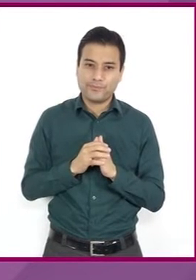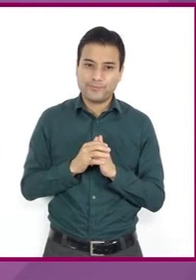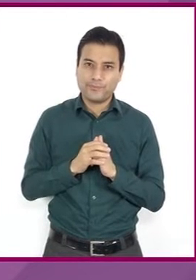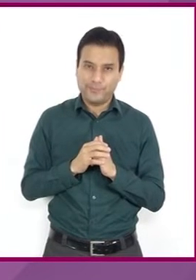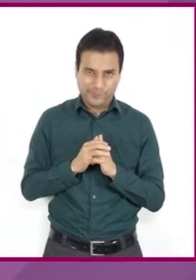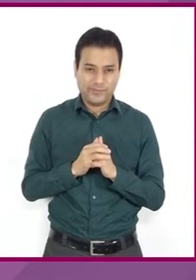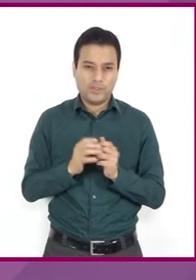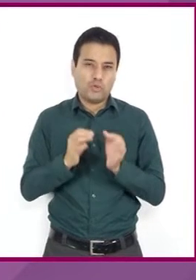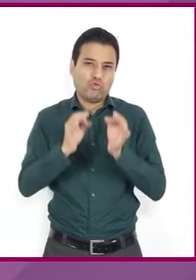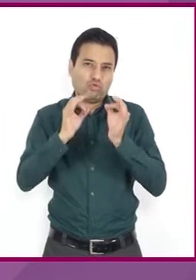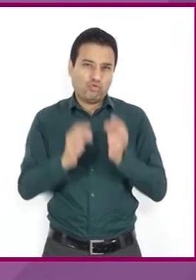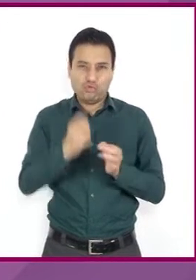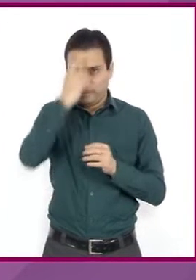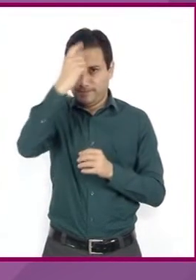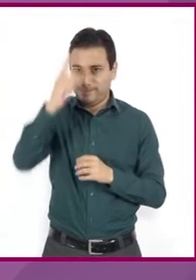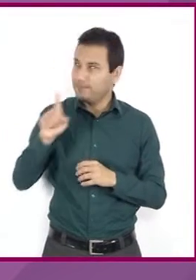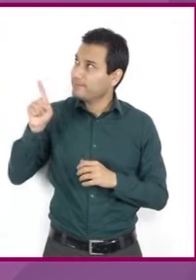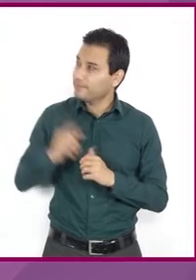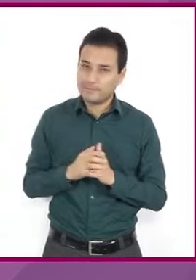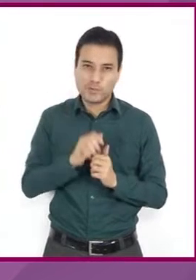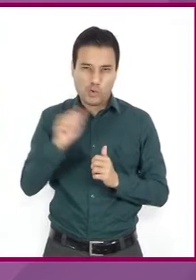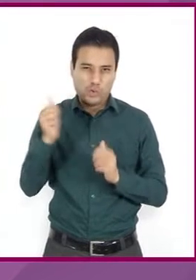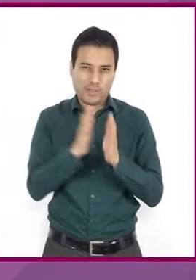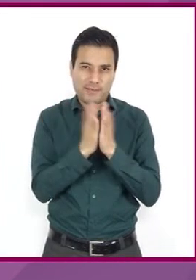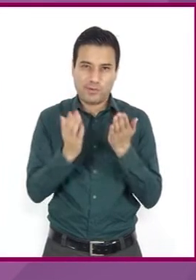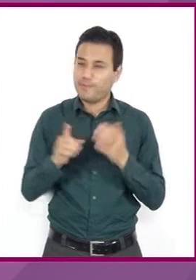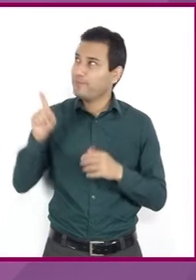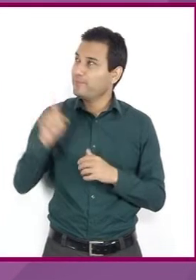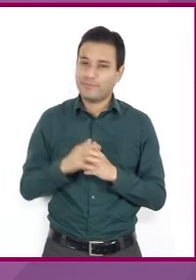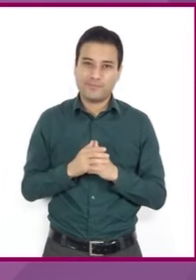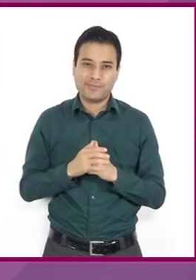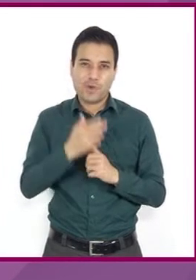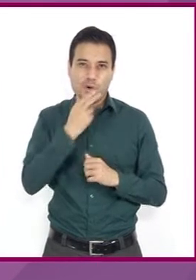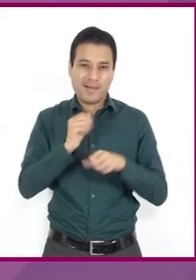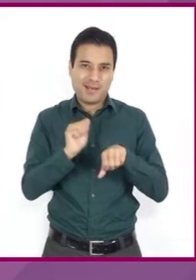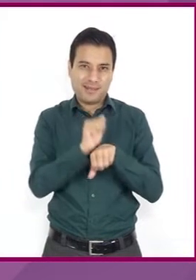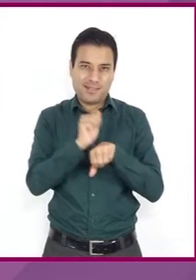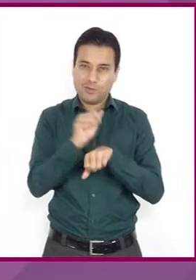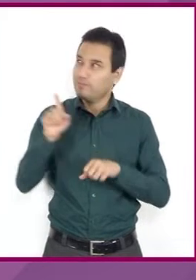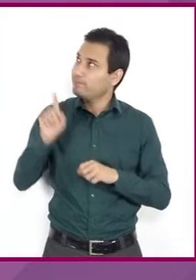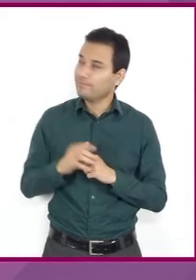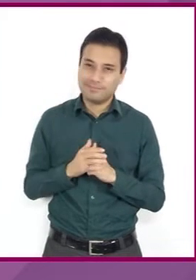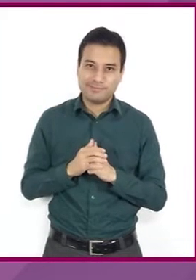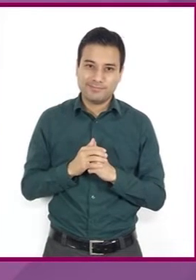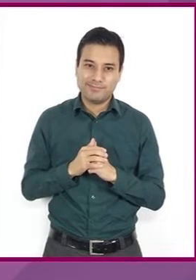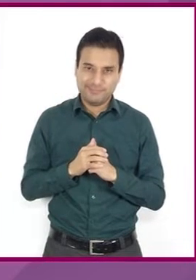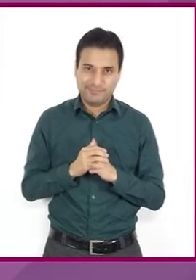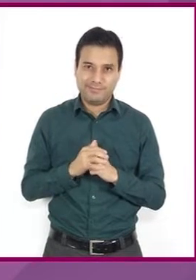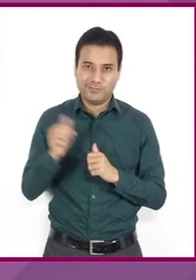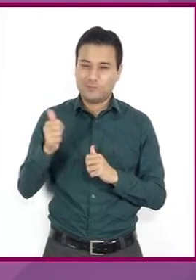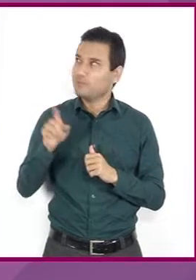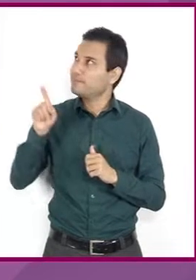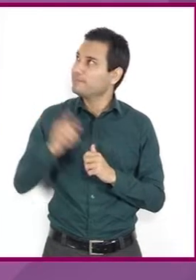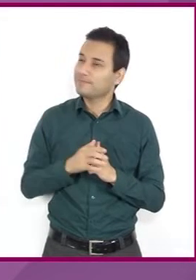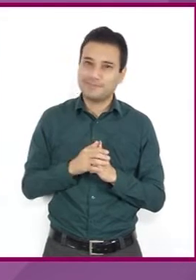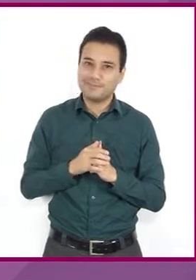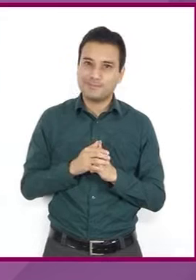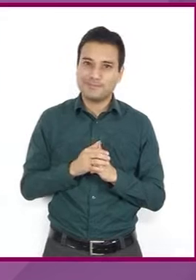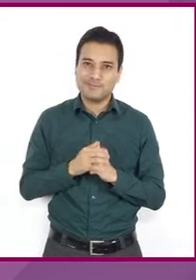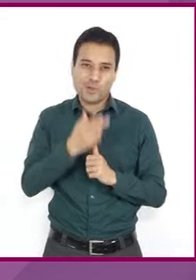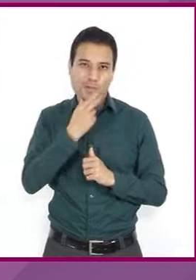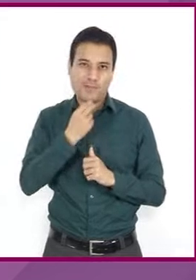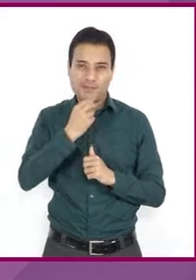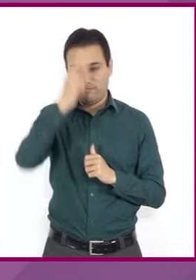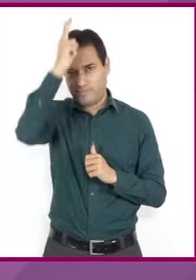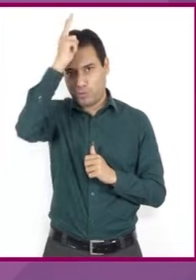del mexicano Carlos Fuentes, Rayuela, del argentino Julio Cortázar, y La ciudad y los perros, del peruano Vargas